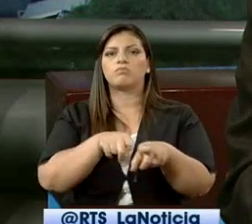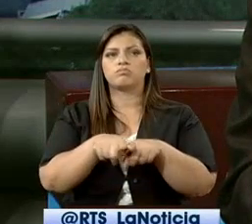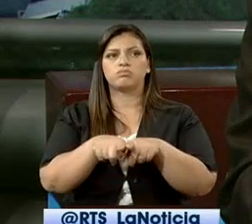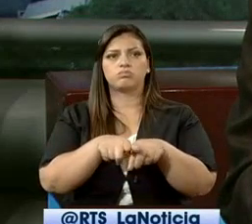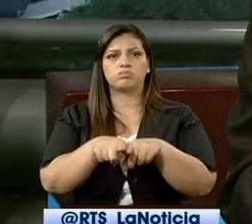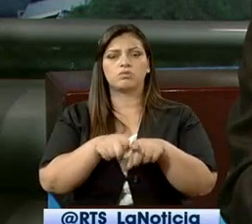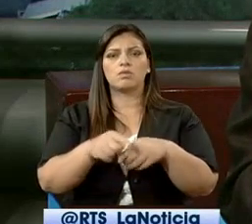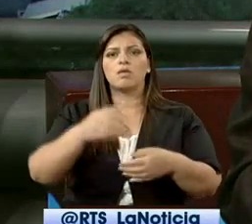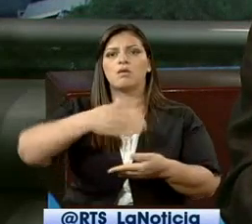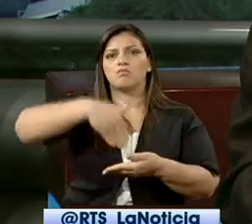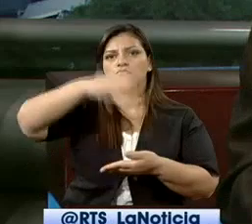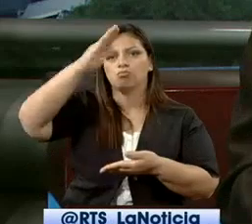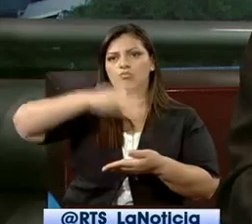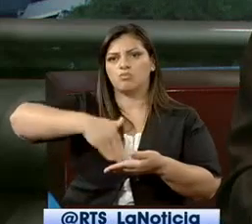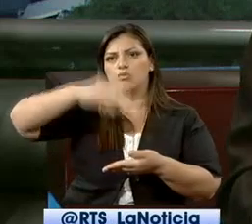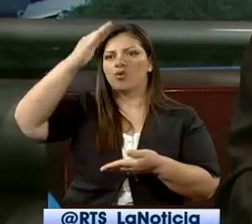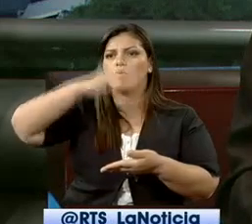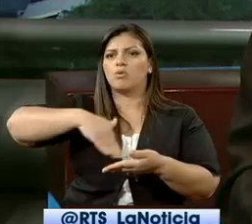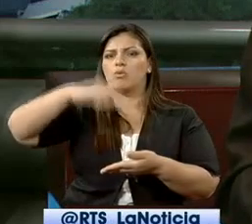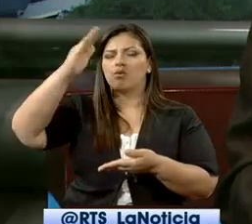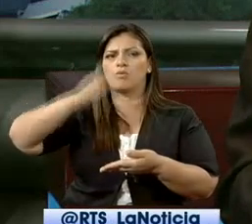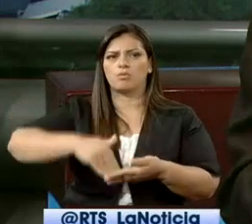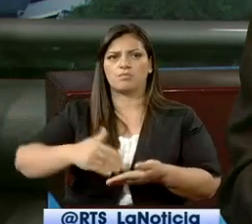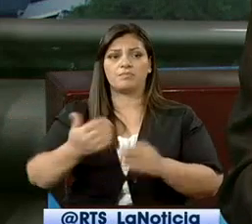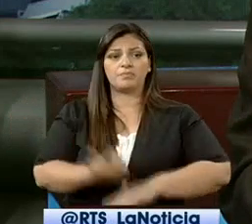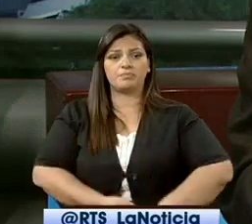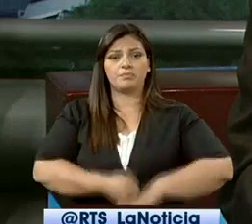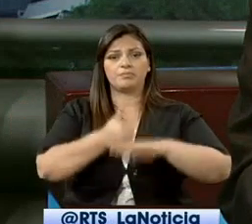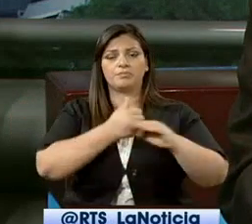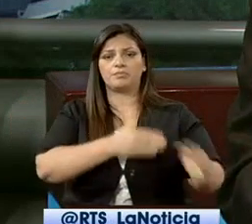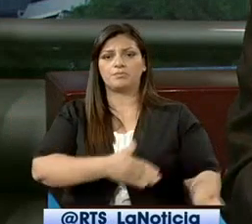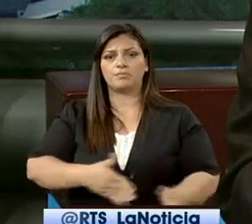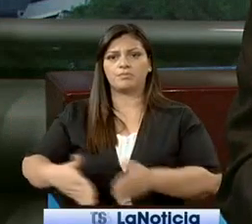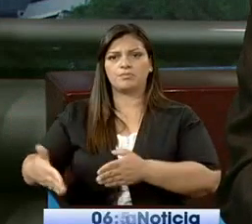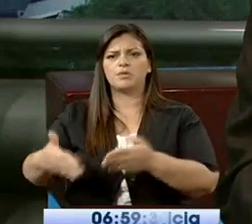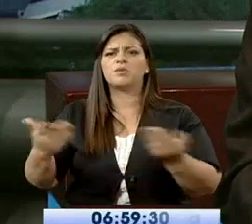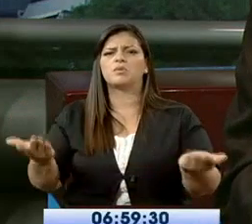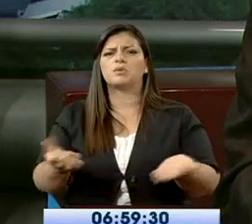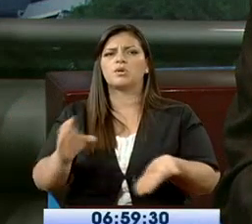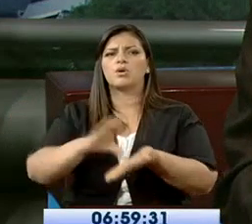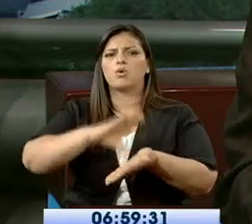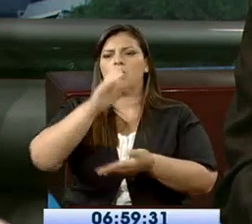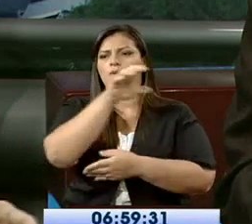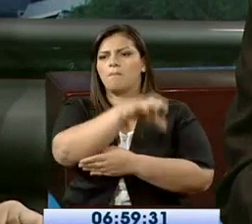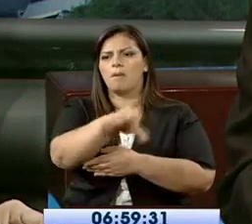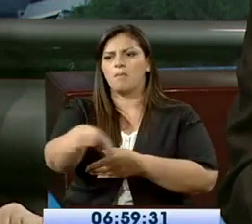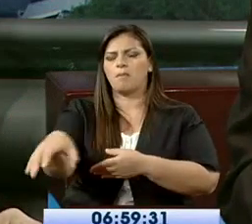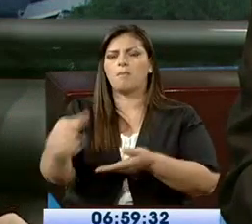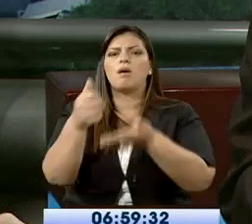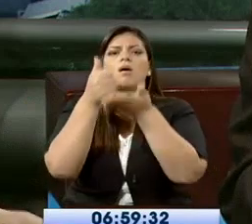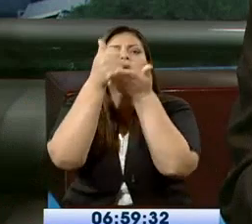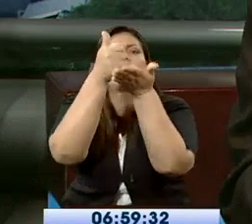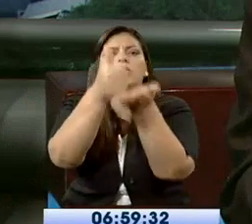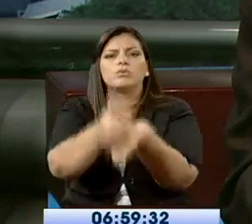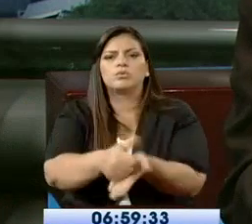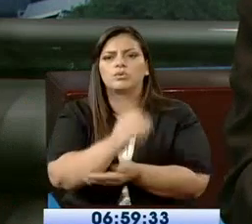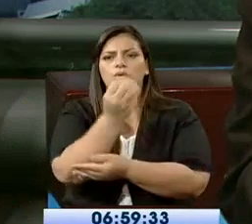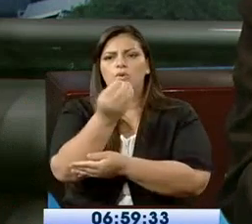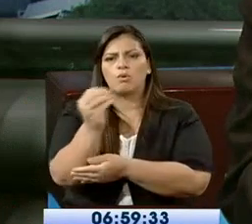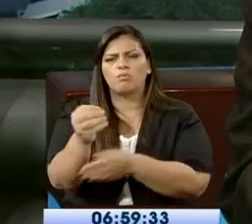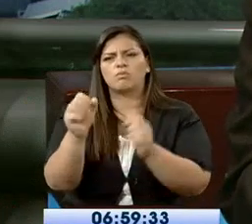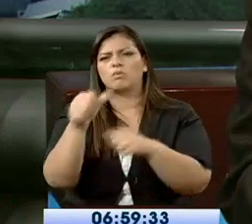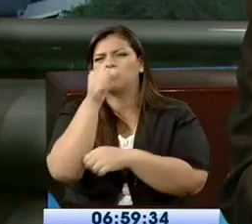para evitar el consumo de droga en los colegios. El fin es que los jóvenes plasmen